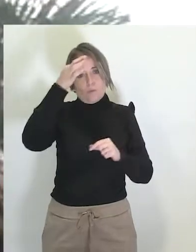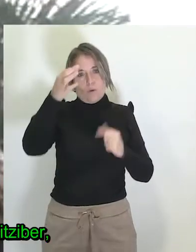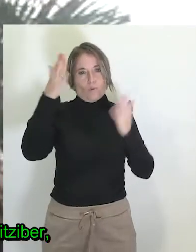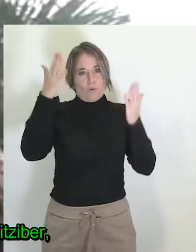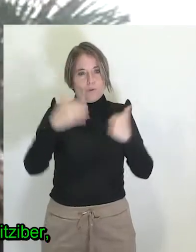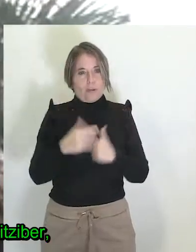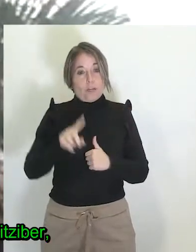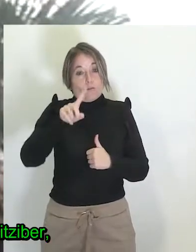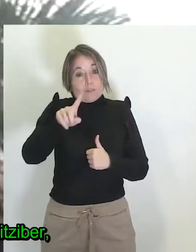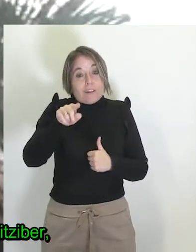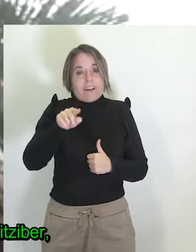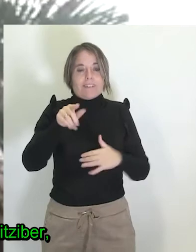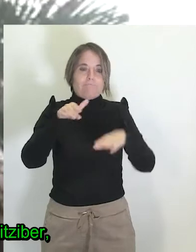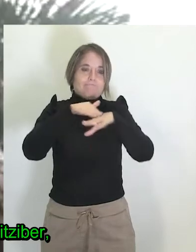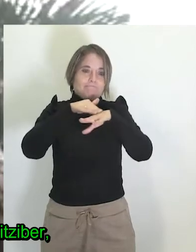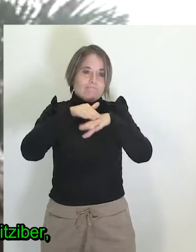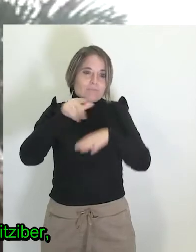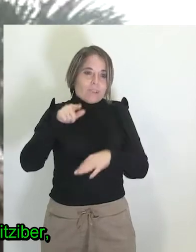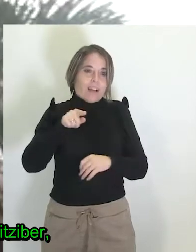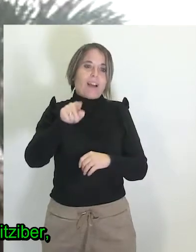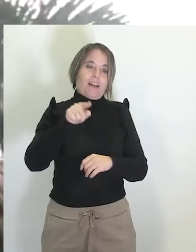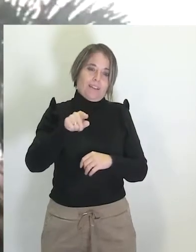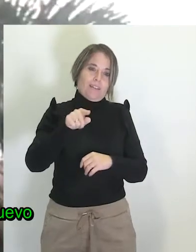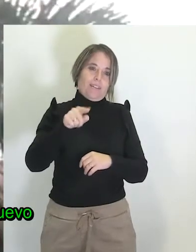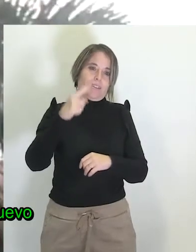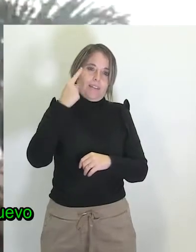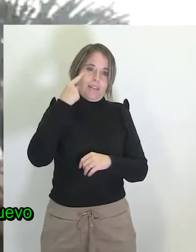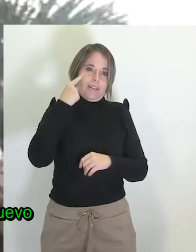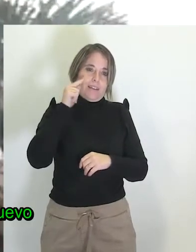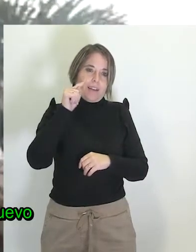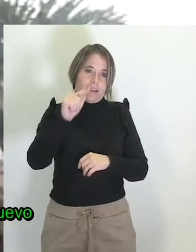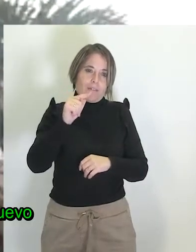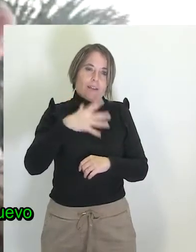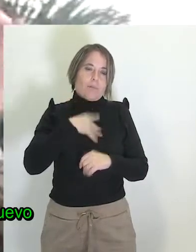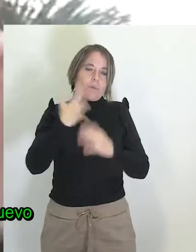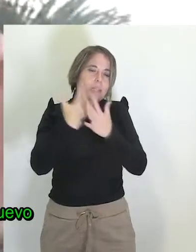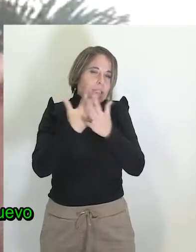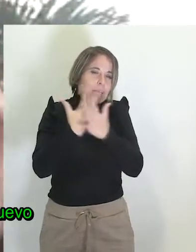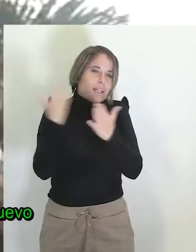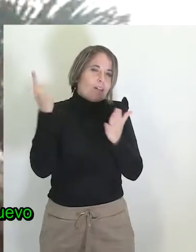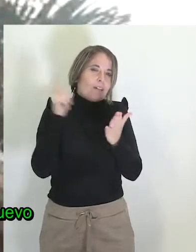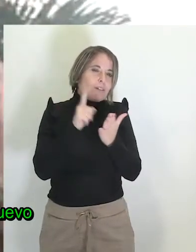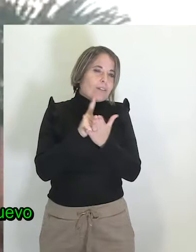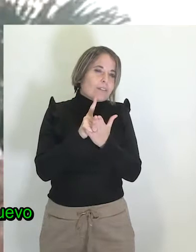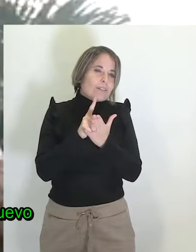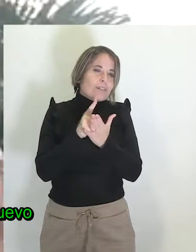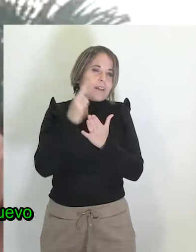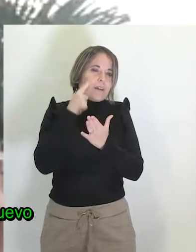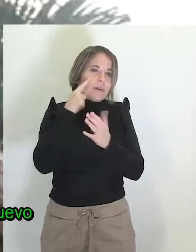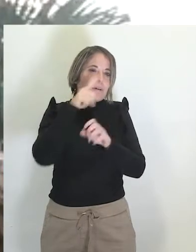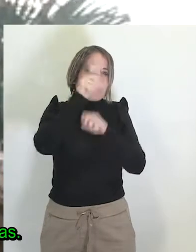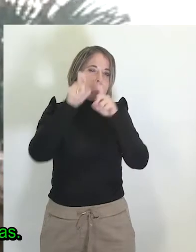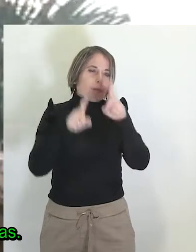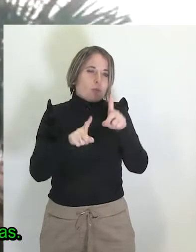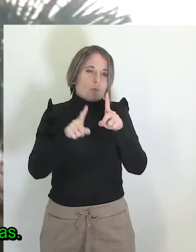Y no sé si por ahí, perdóname a Itziber, si me puedes como puntualizar de nuevo